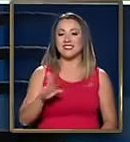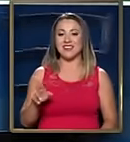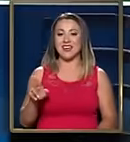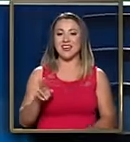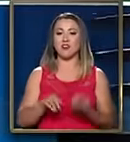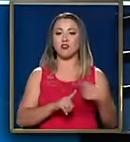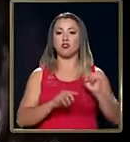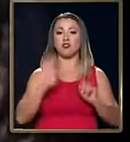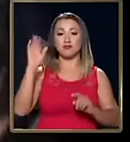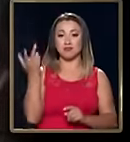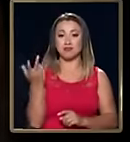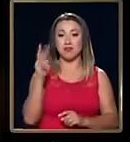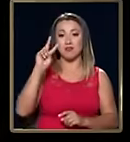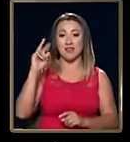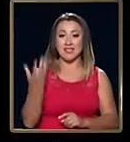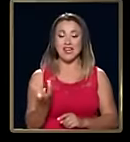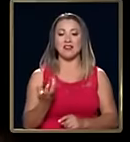lado.